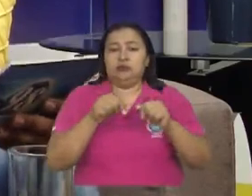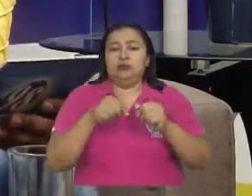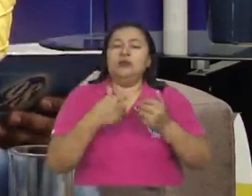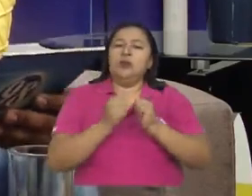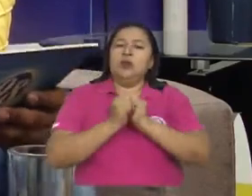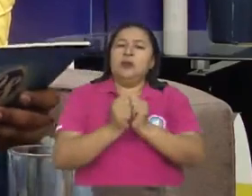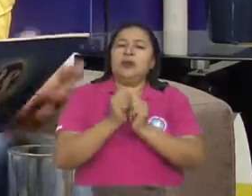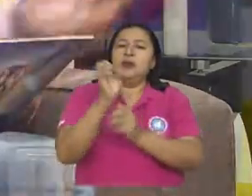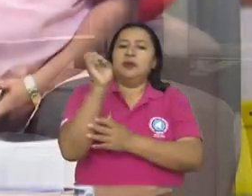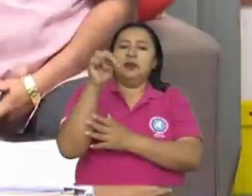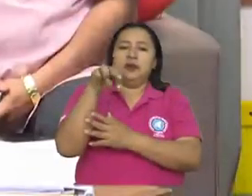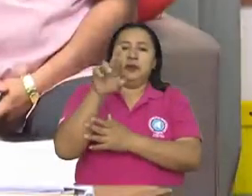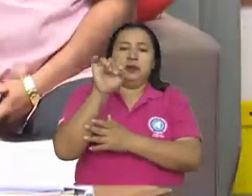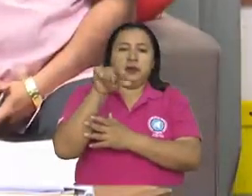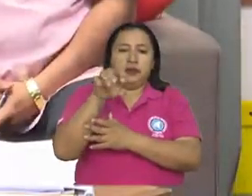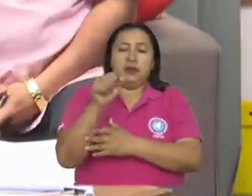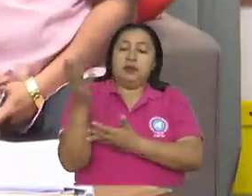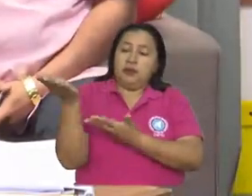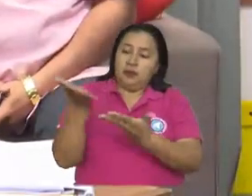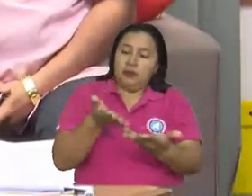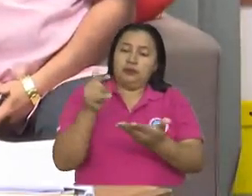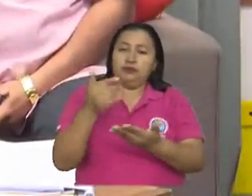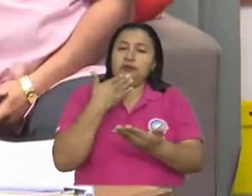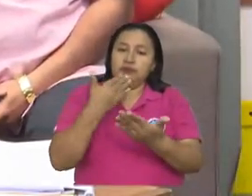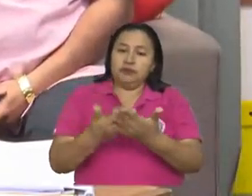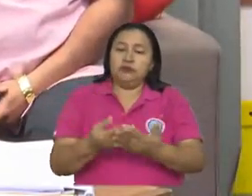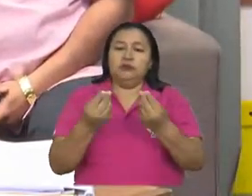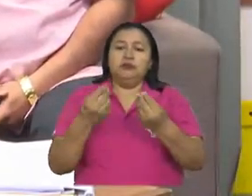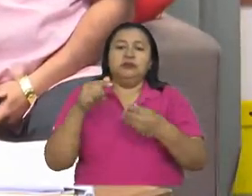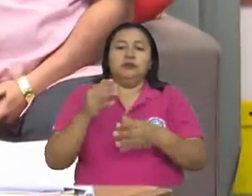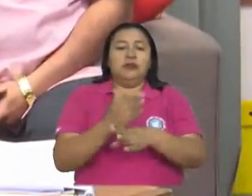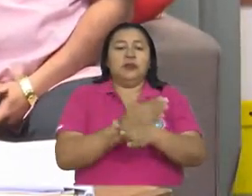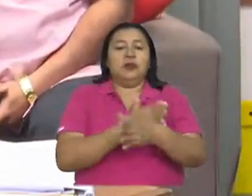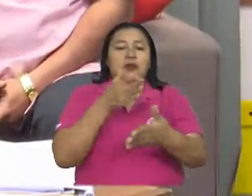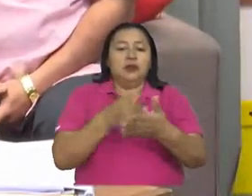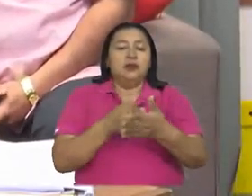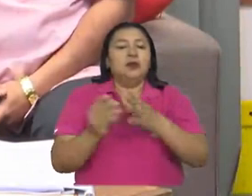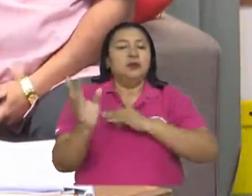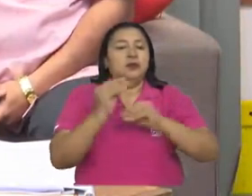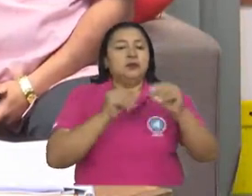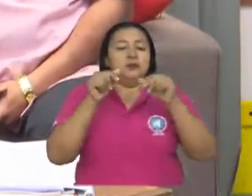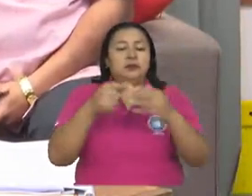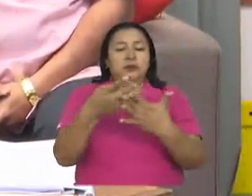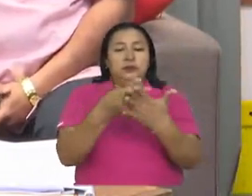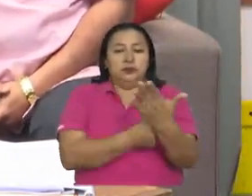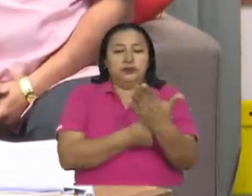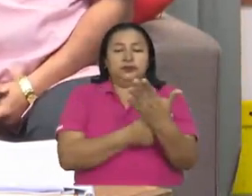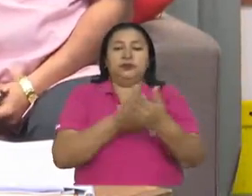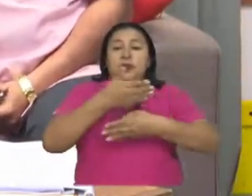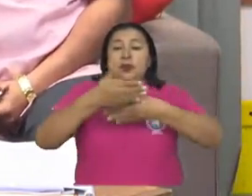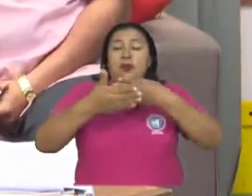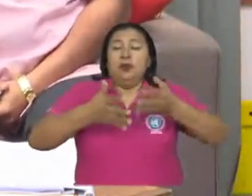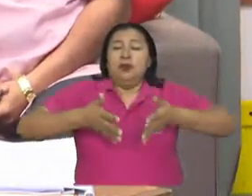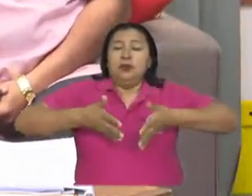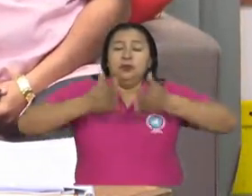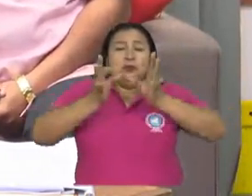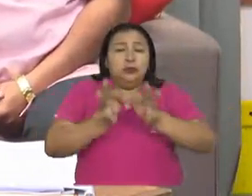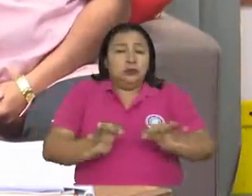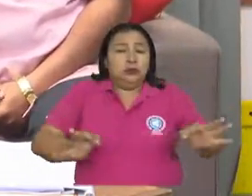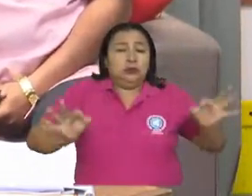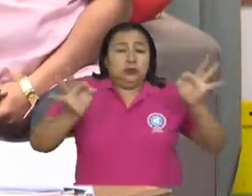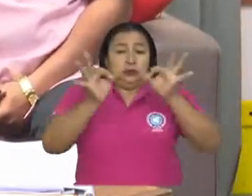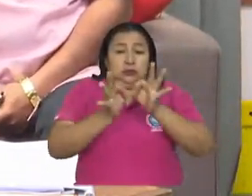compañero Enrique, bienvenido, muchas gracias por estar con nosotros. Antes de irnos a la pausa, pues conversamos sobre esos proyectos de infraestructura emblemáticos para